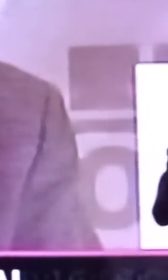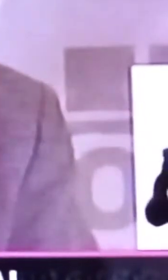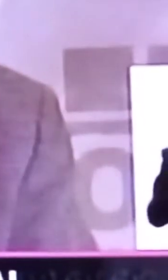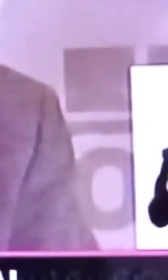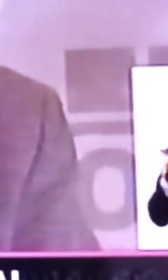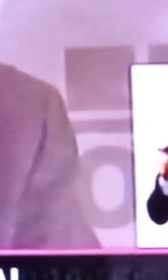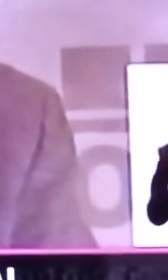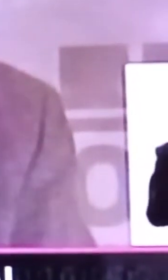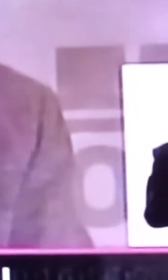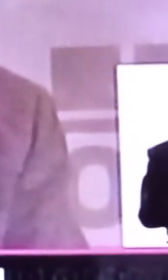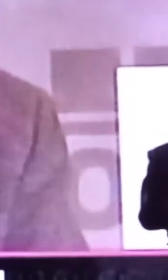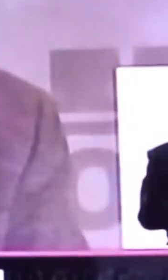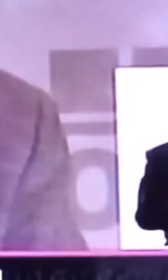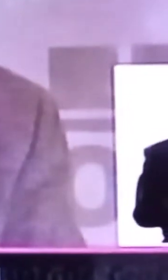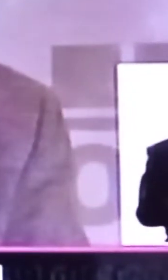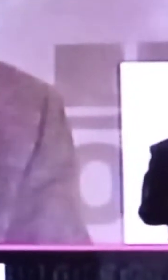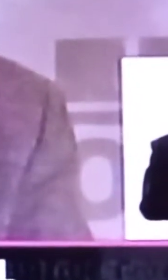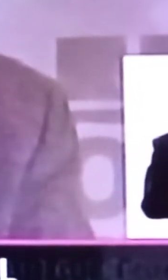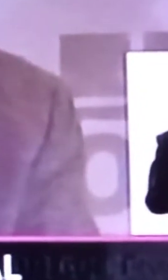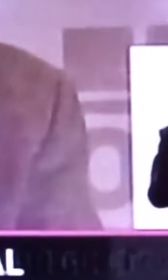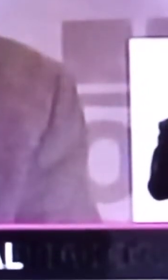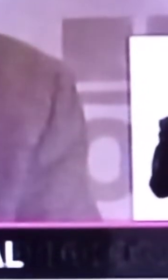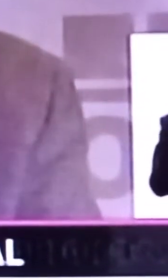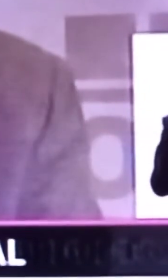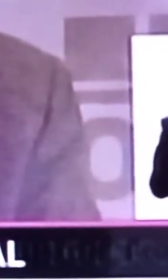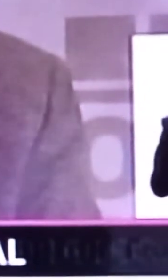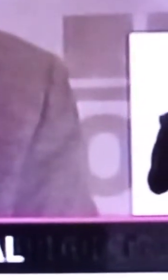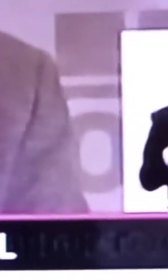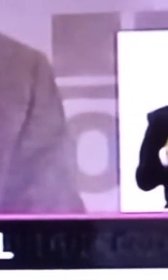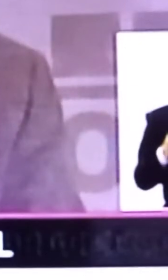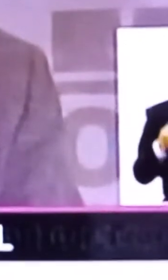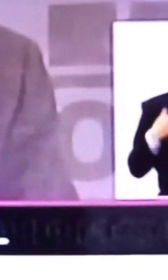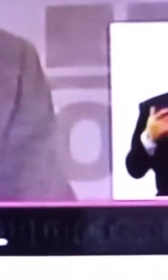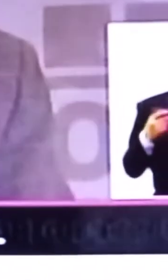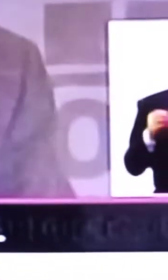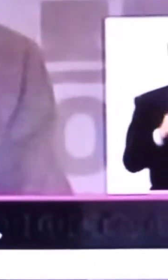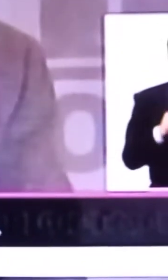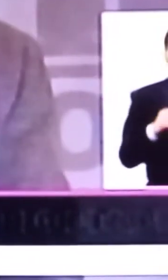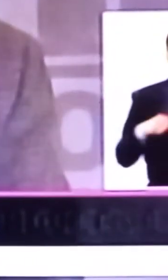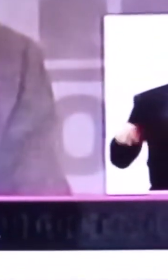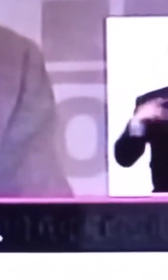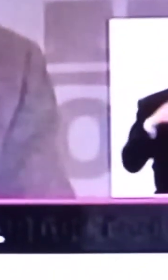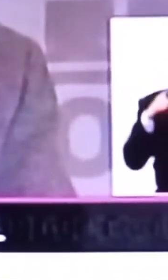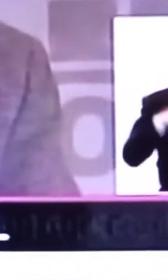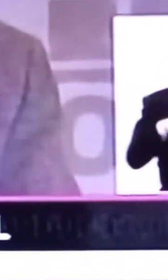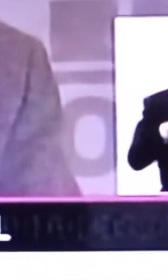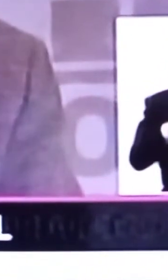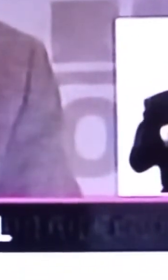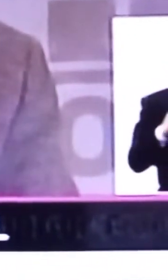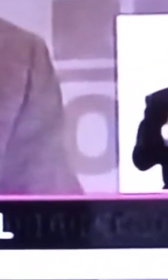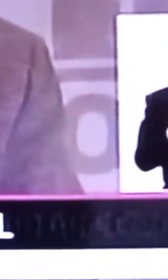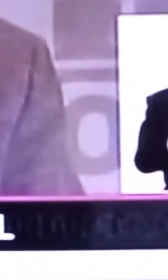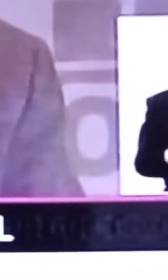Pando, y tenemos registrada hasta el momento una participación del